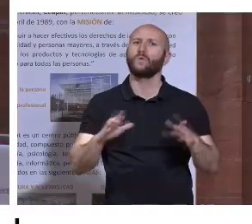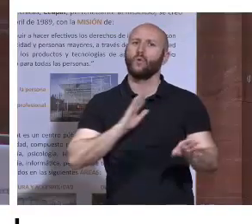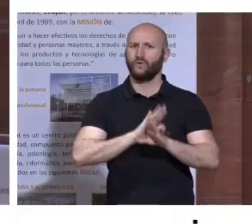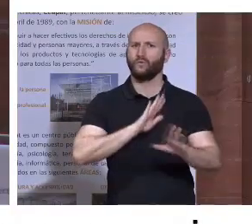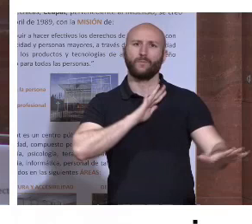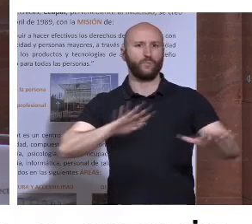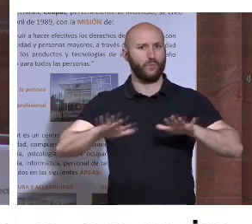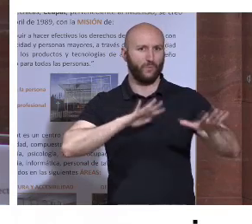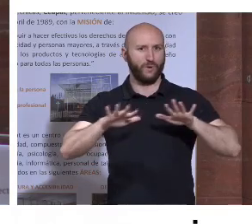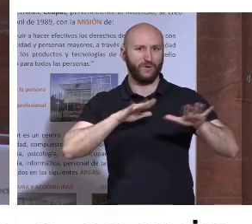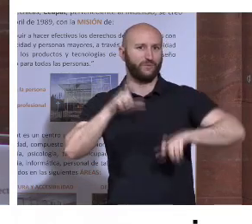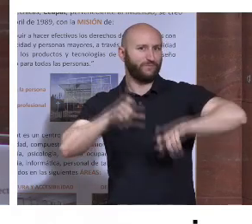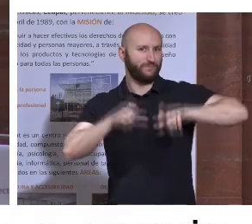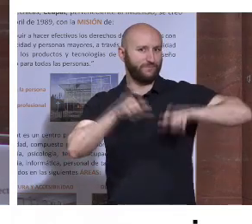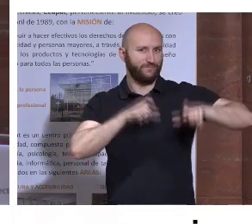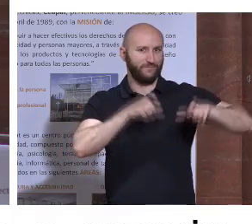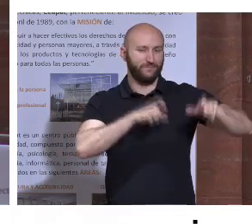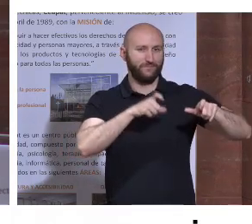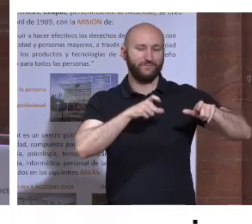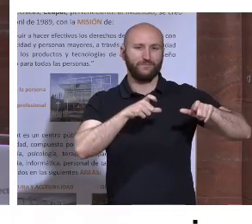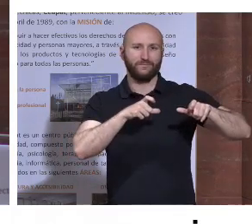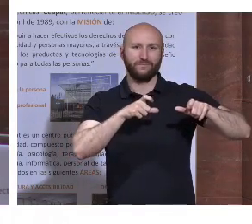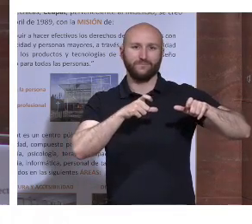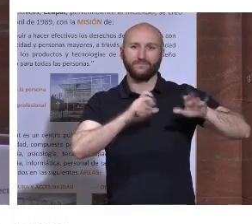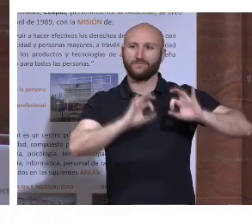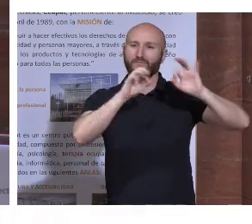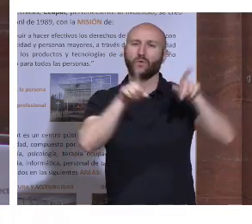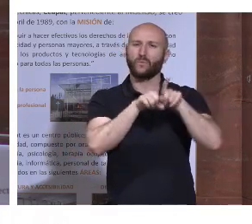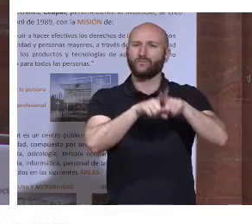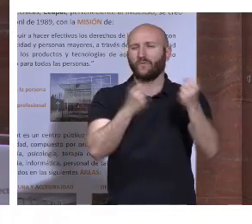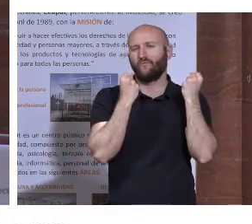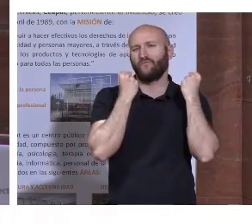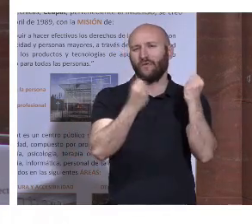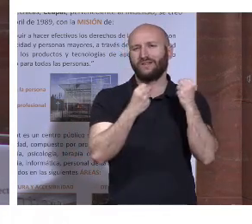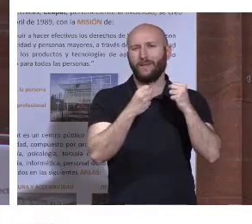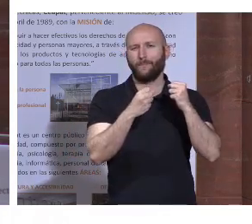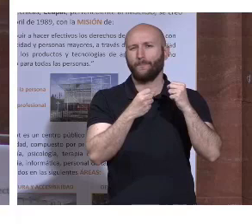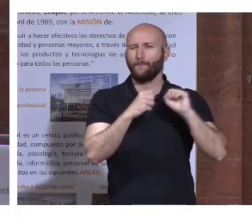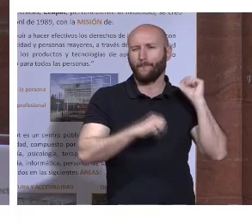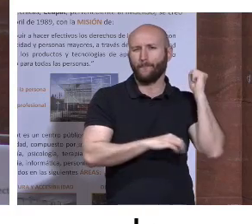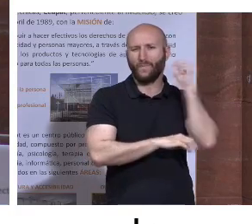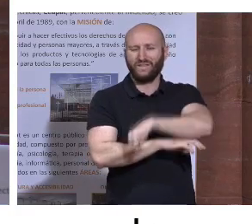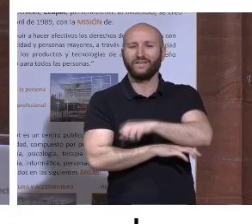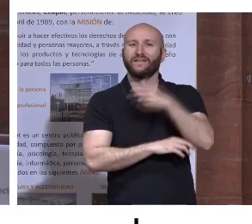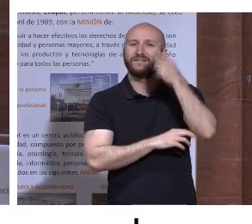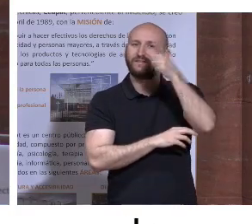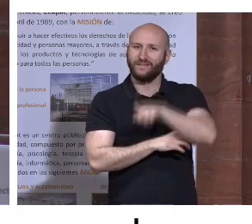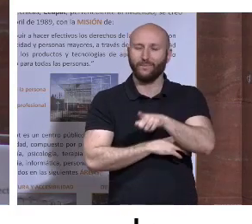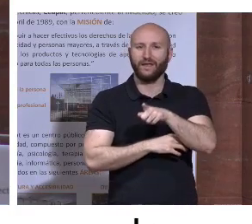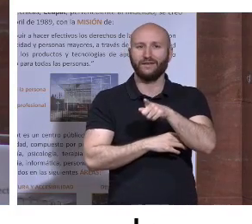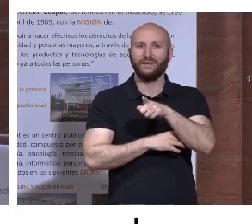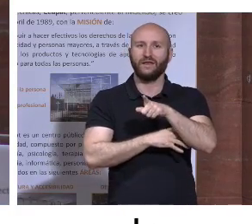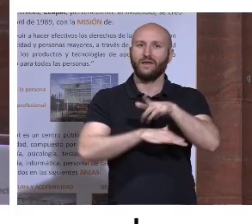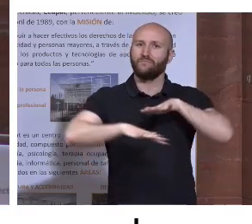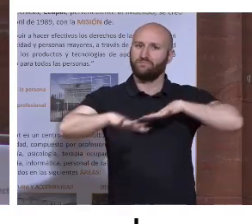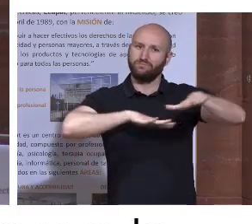nómada y un movimiento nómada más intenso y a lo mejor con un tránsito,